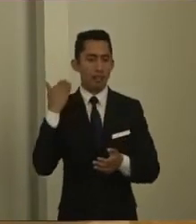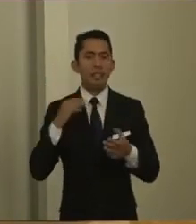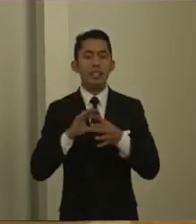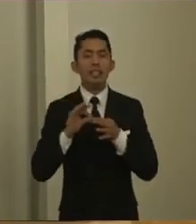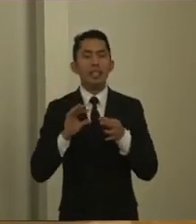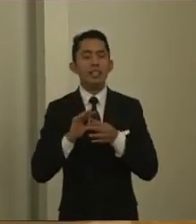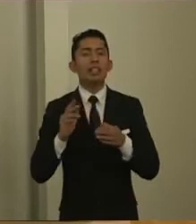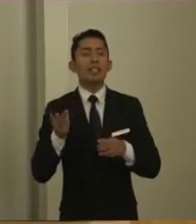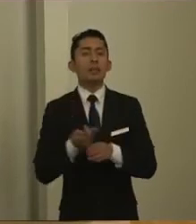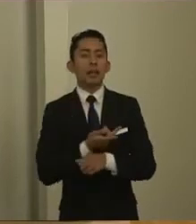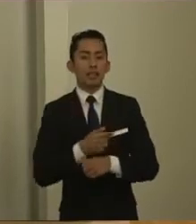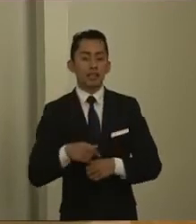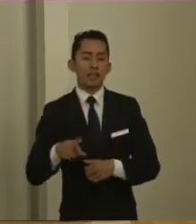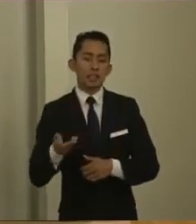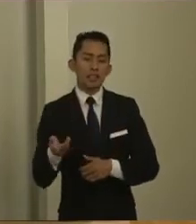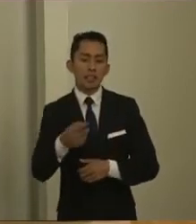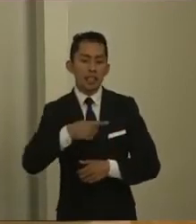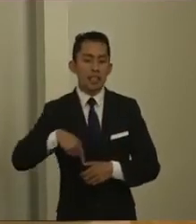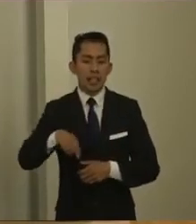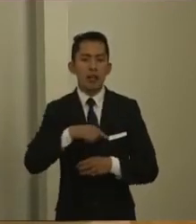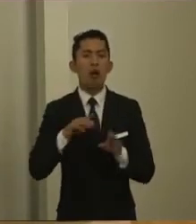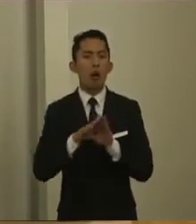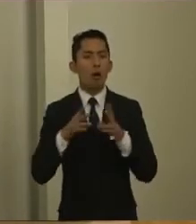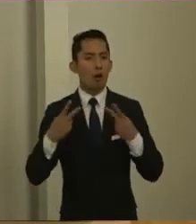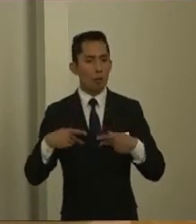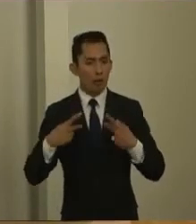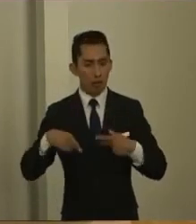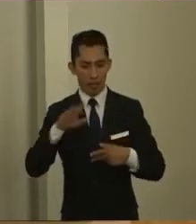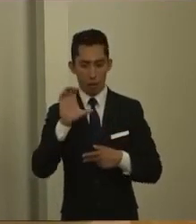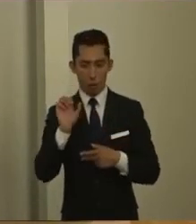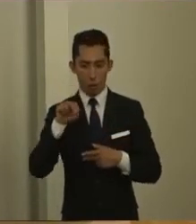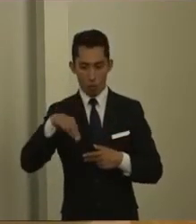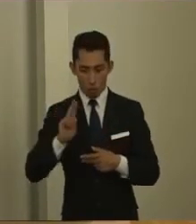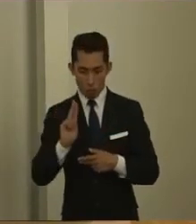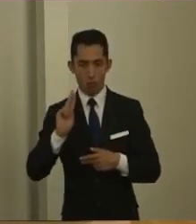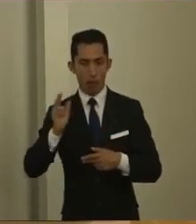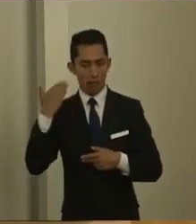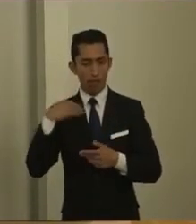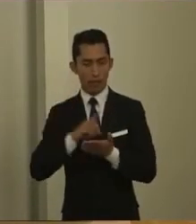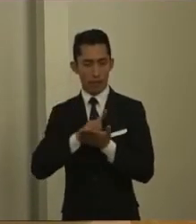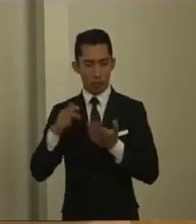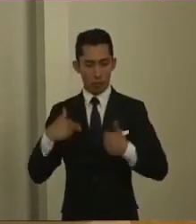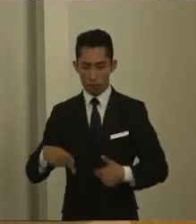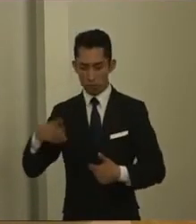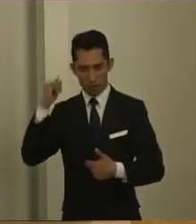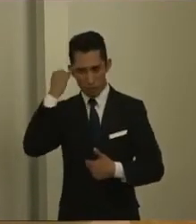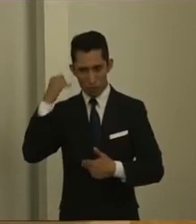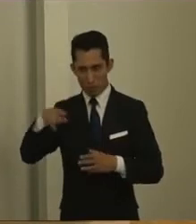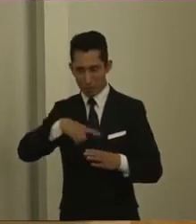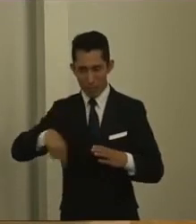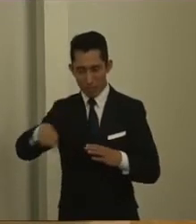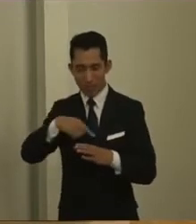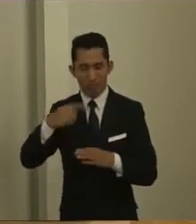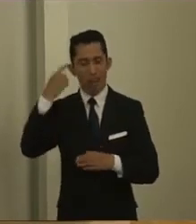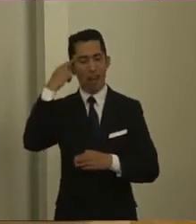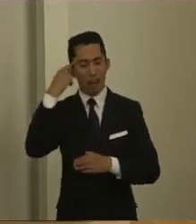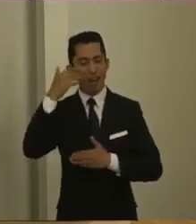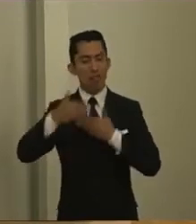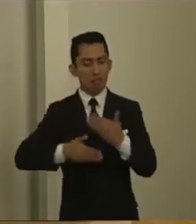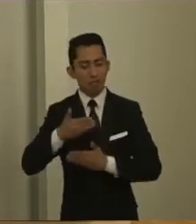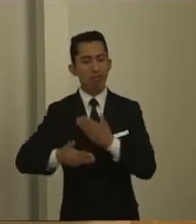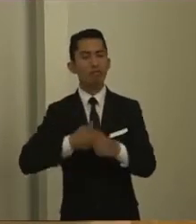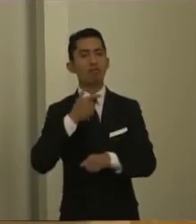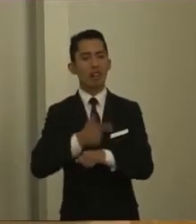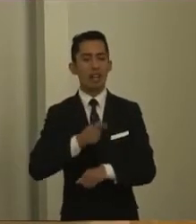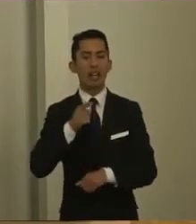la victoria tauli-corpuz relatora especial de naciones unidas sobre los derechos de los pueblos indígenas que se encontraban en una visita oficial y